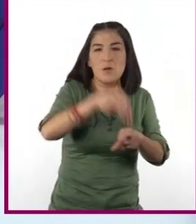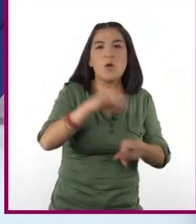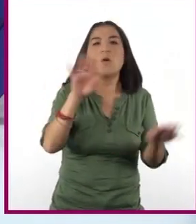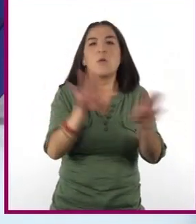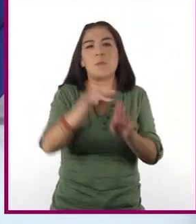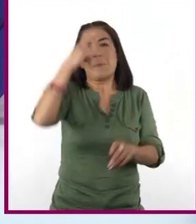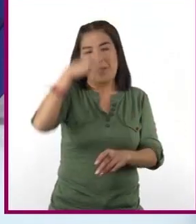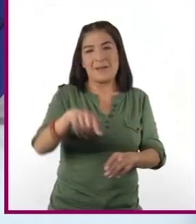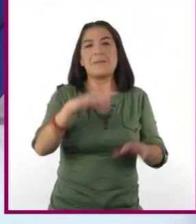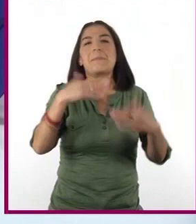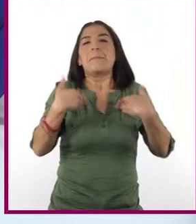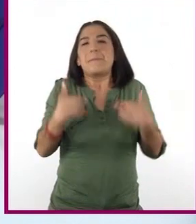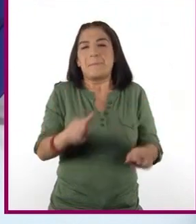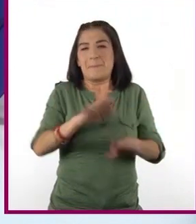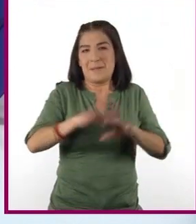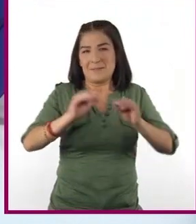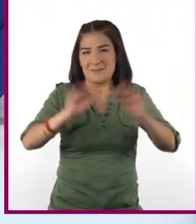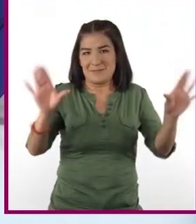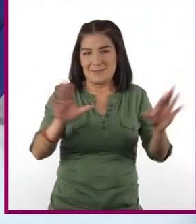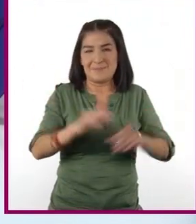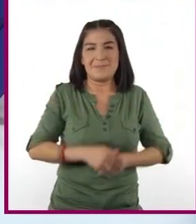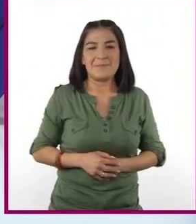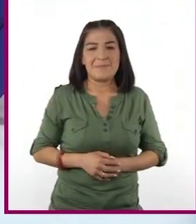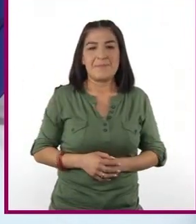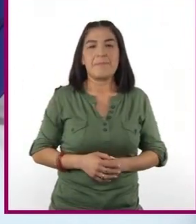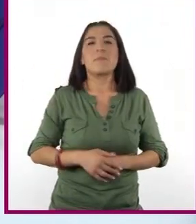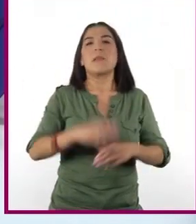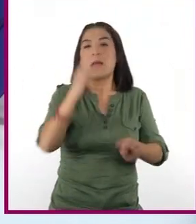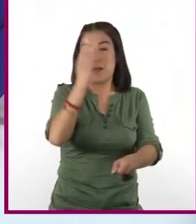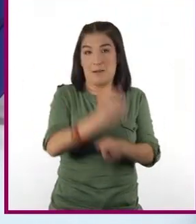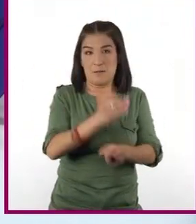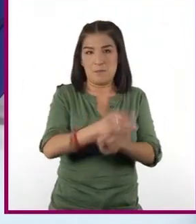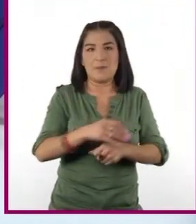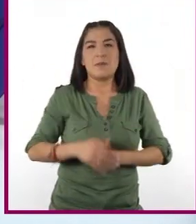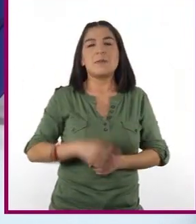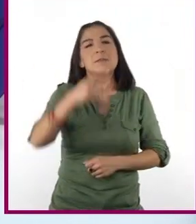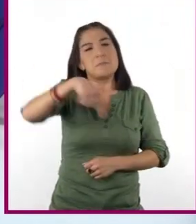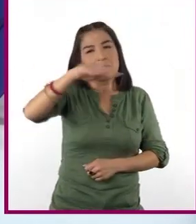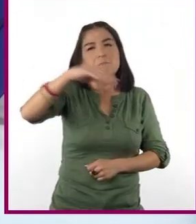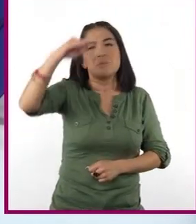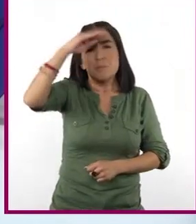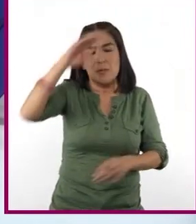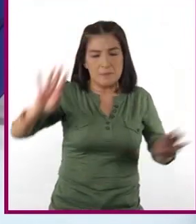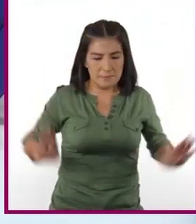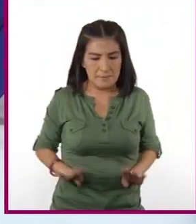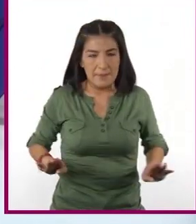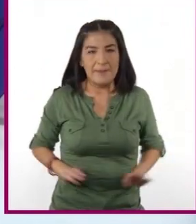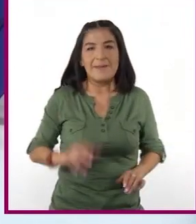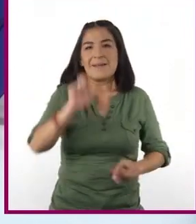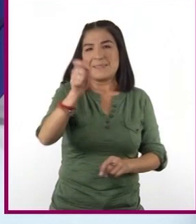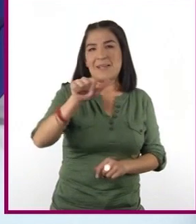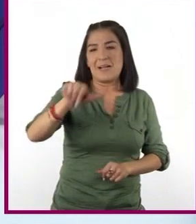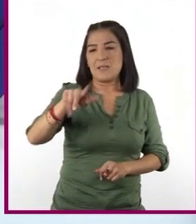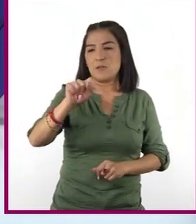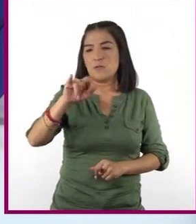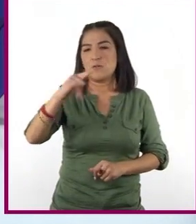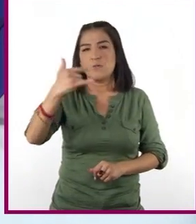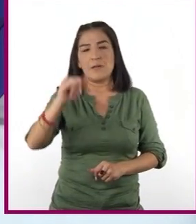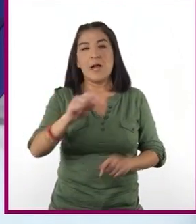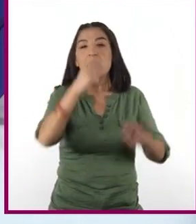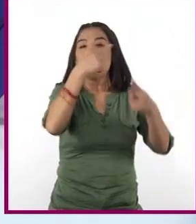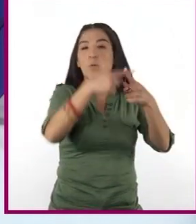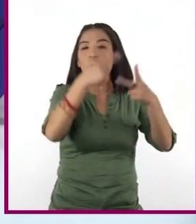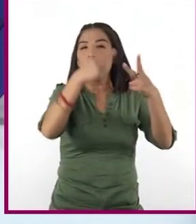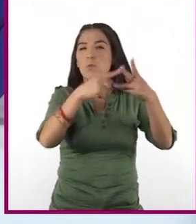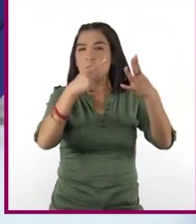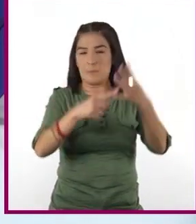quede más específico nuestro trabajo. Bien, ahora analicemos las características de la antología una por una.